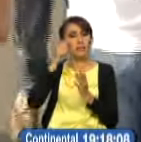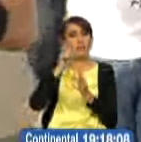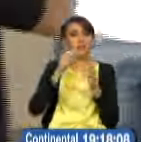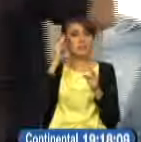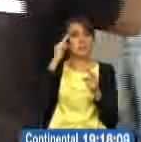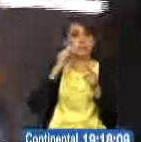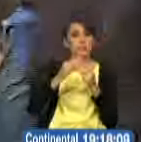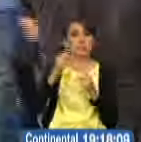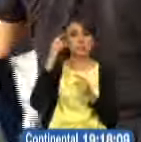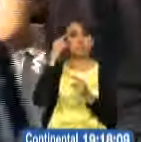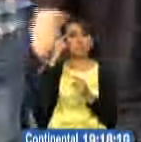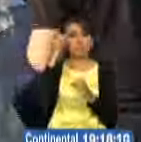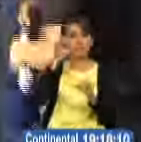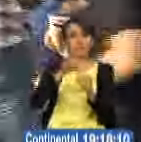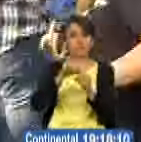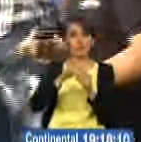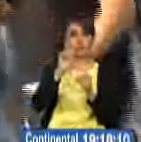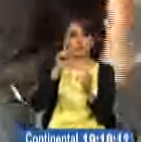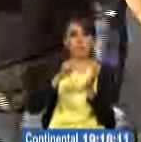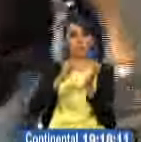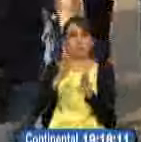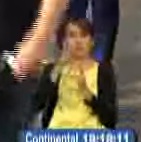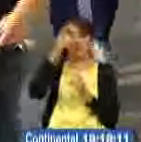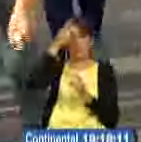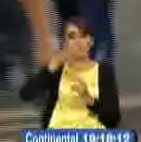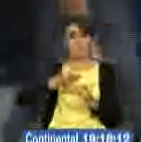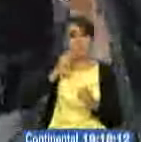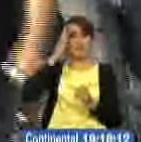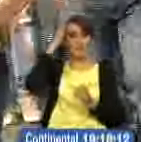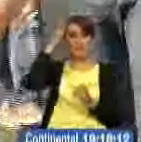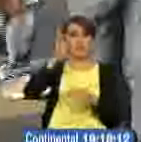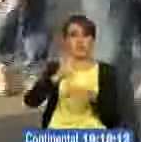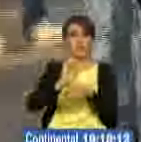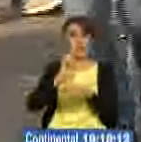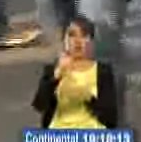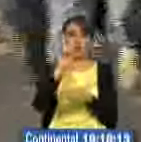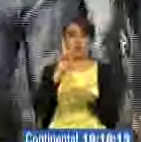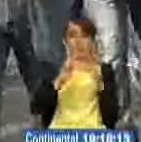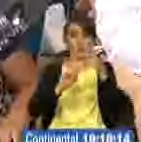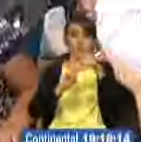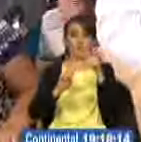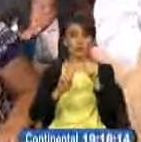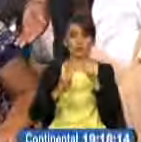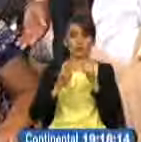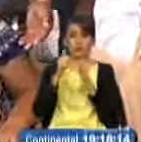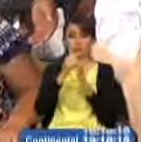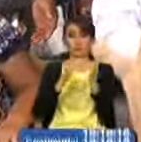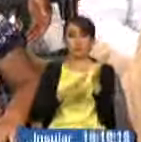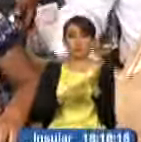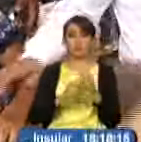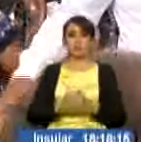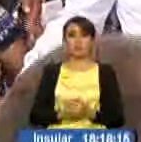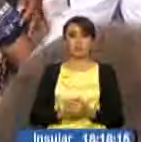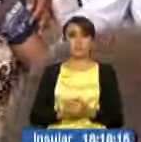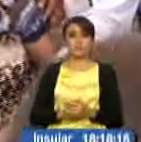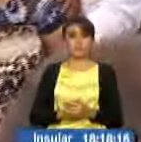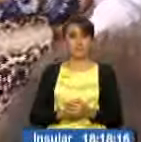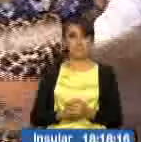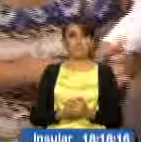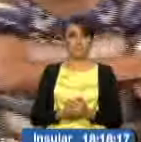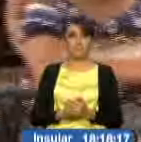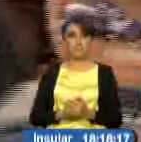2 de abril, día en el que se decide el futuro del país entre dos modelos contrapuestos, así señalaron.